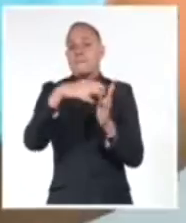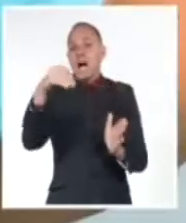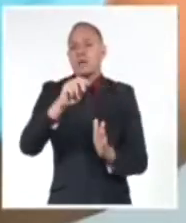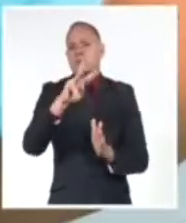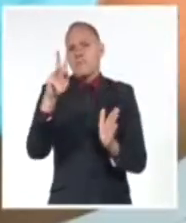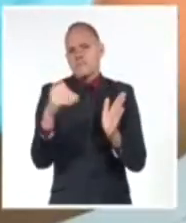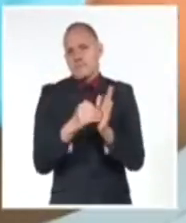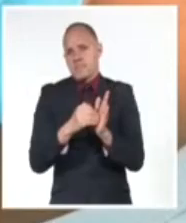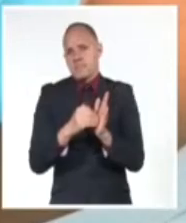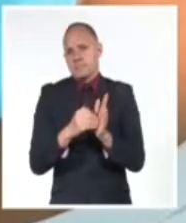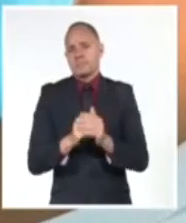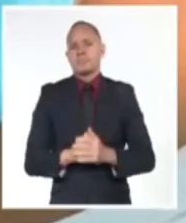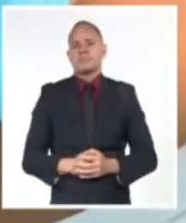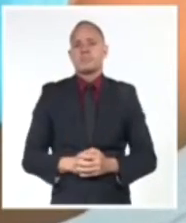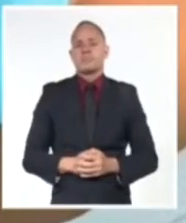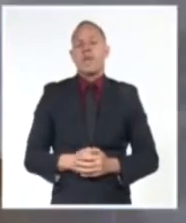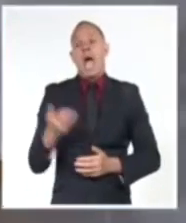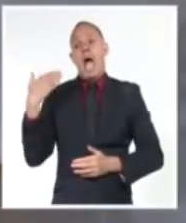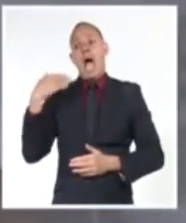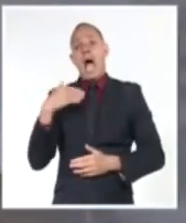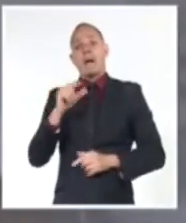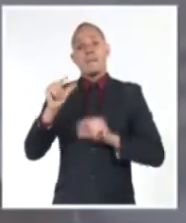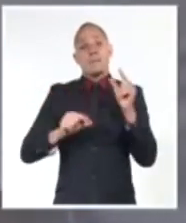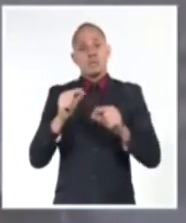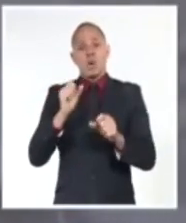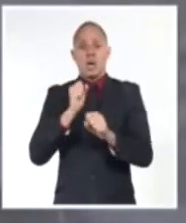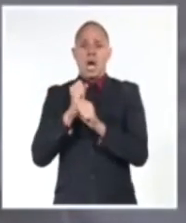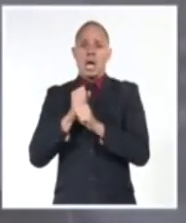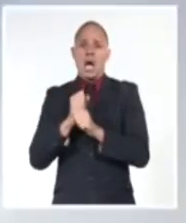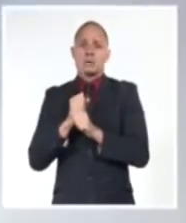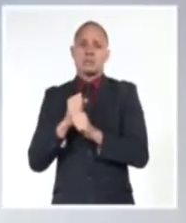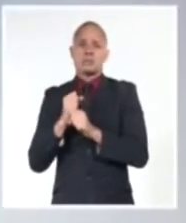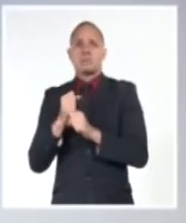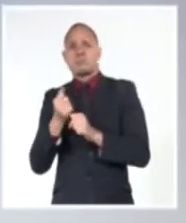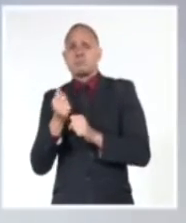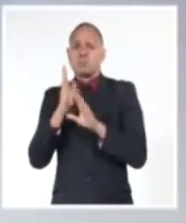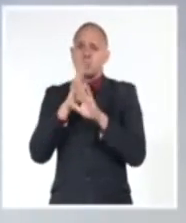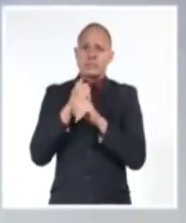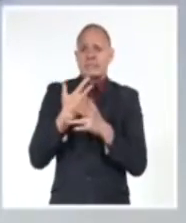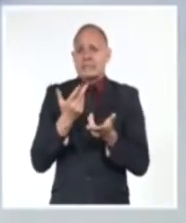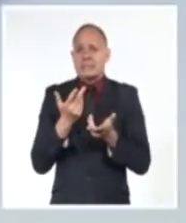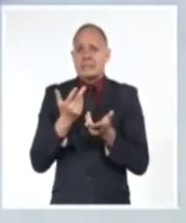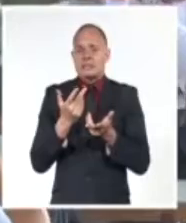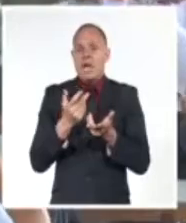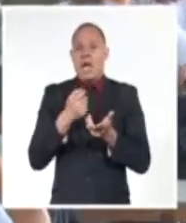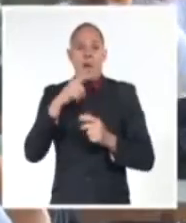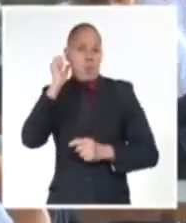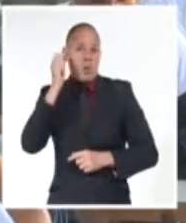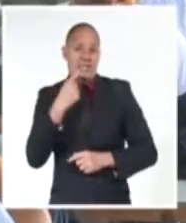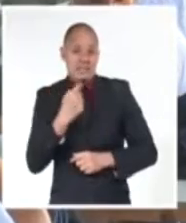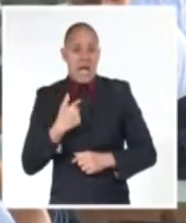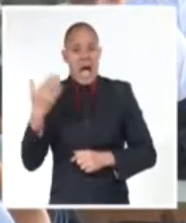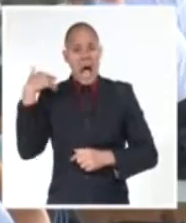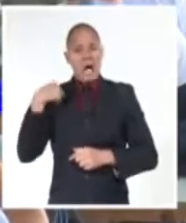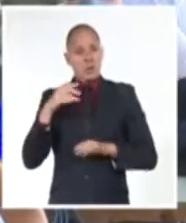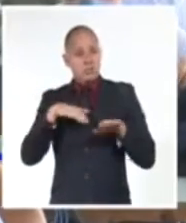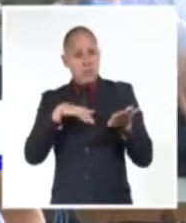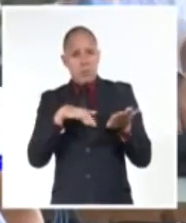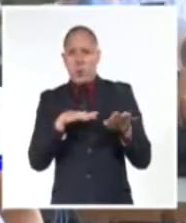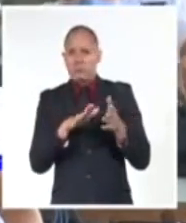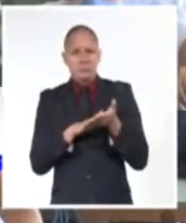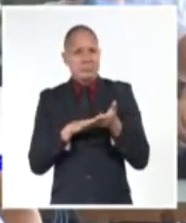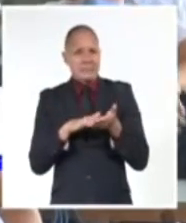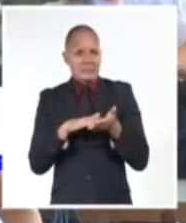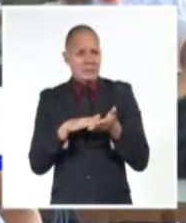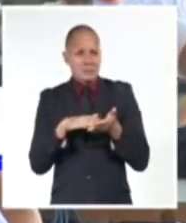Quien permanecía en casa agradece el cambio. Antes no sabía bordar y he aprendido mucho acerca de eso. La